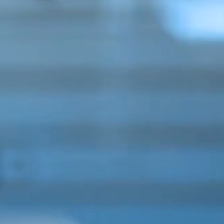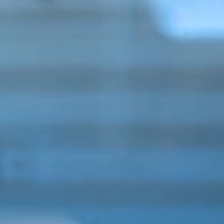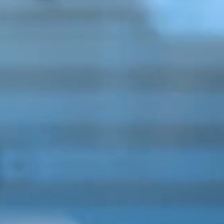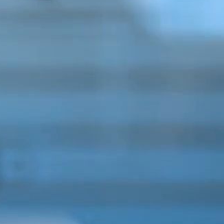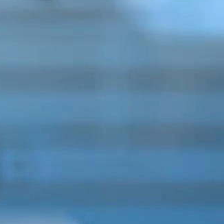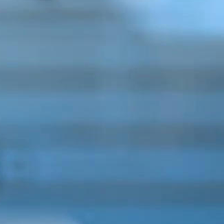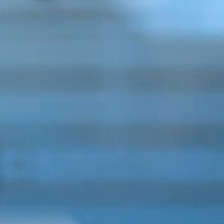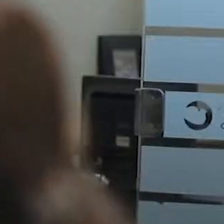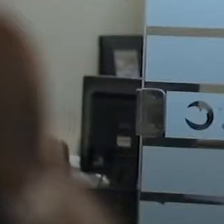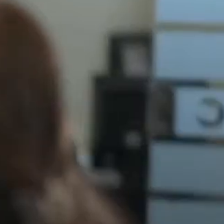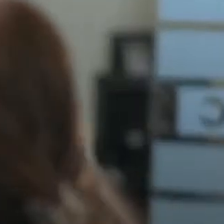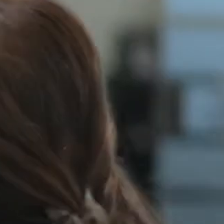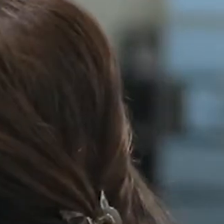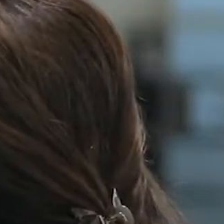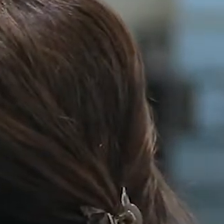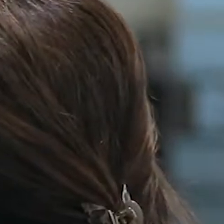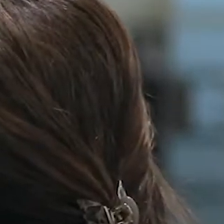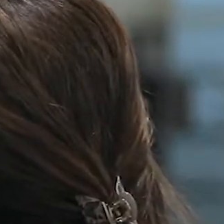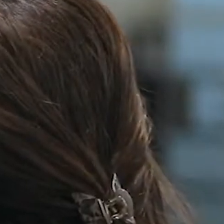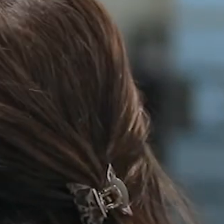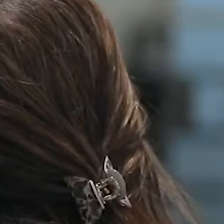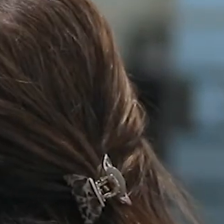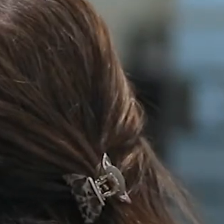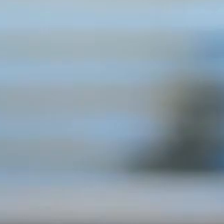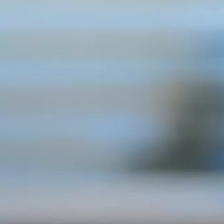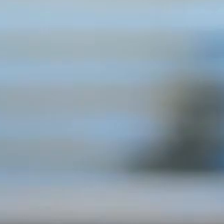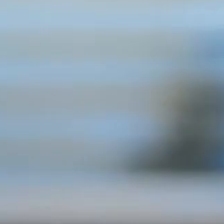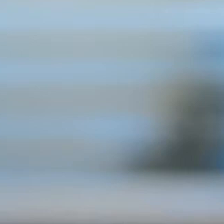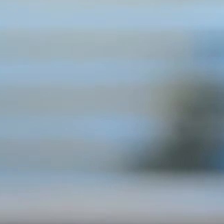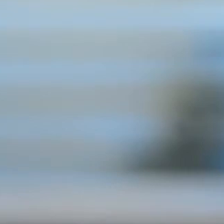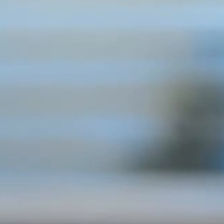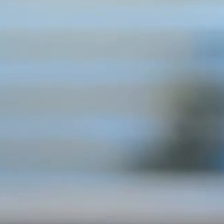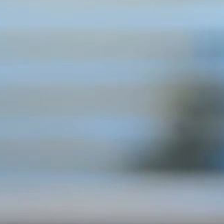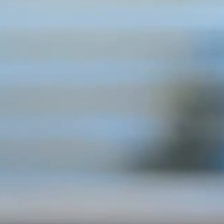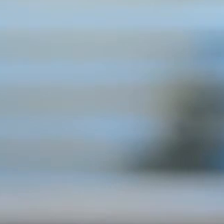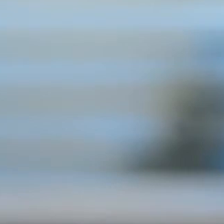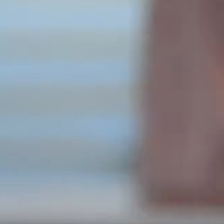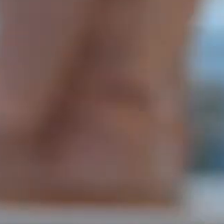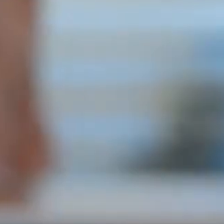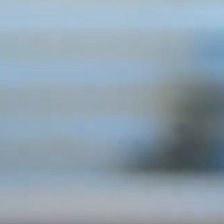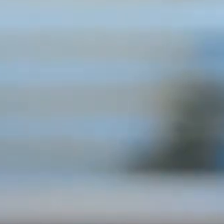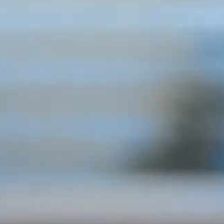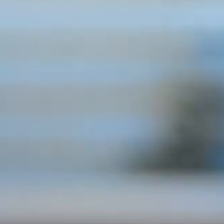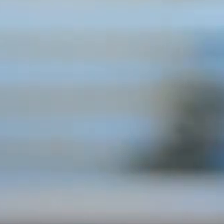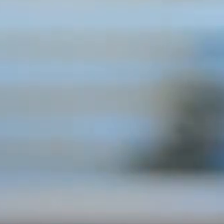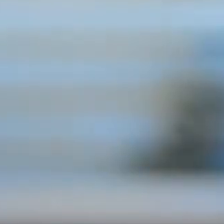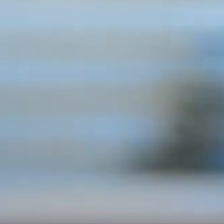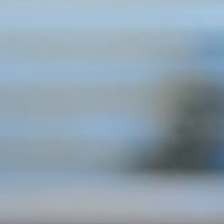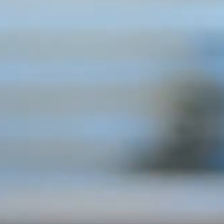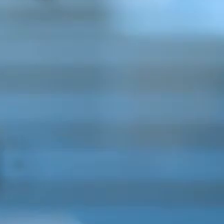su nombre completo, el horario en el que quiere asistir. Los pastores están disponibles para atenderte de